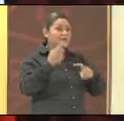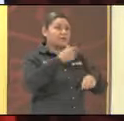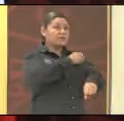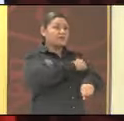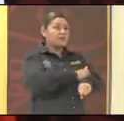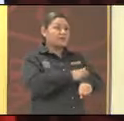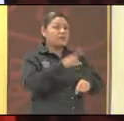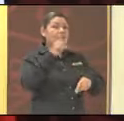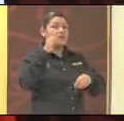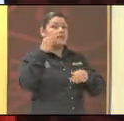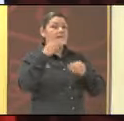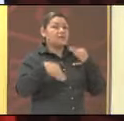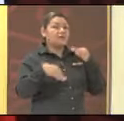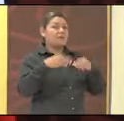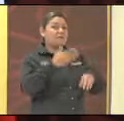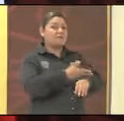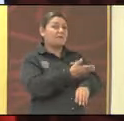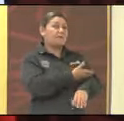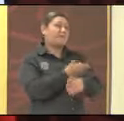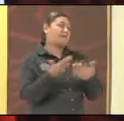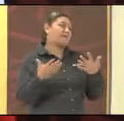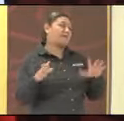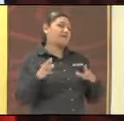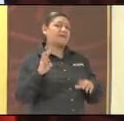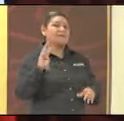Madero, alrededor de